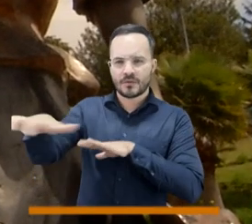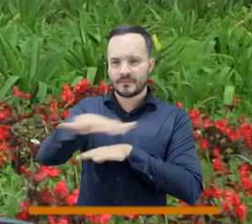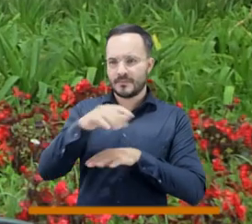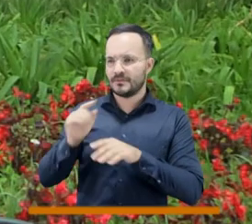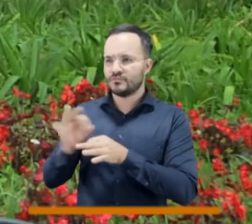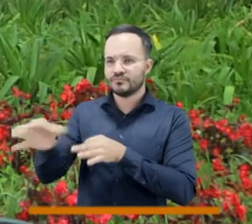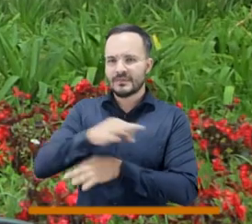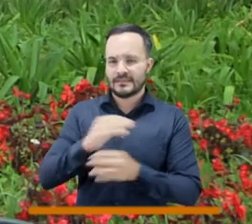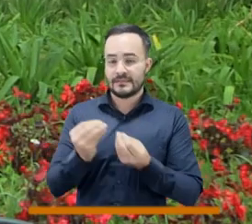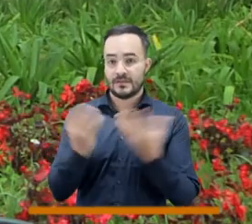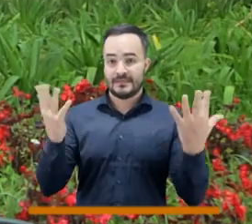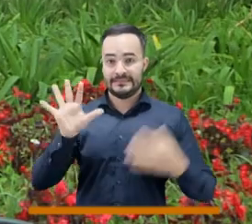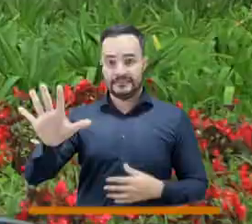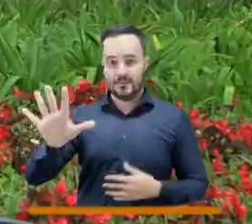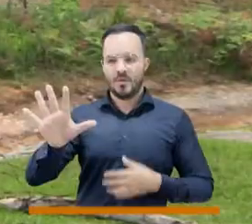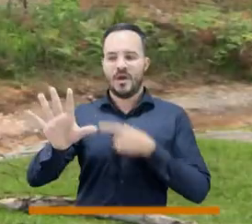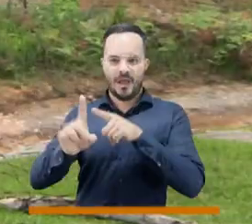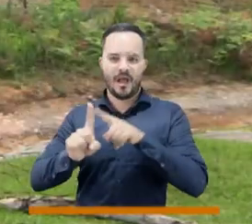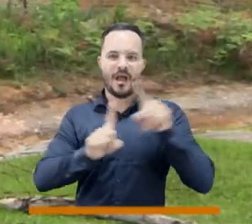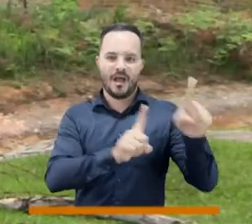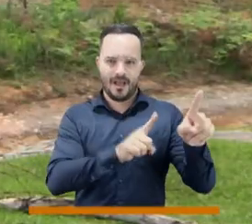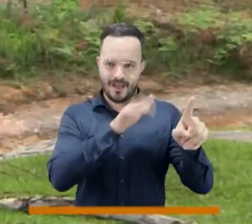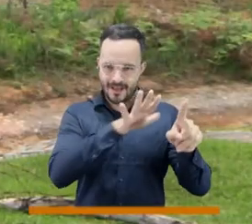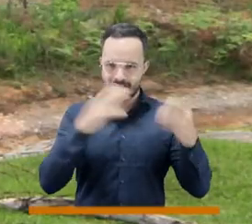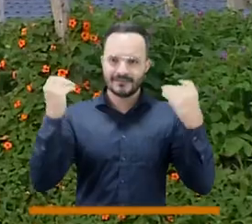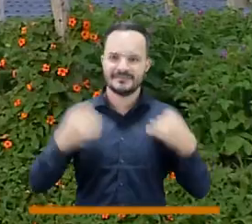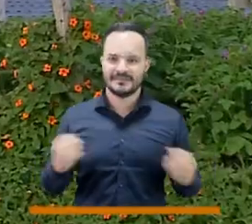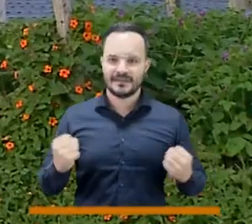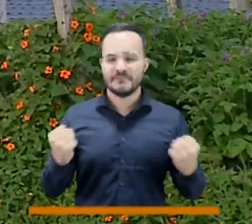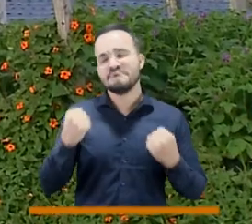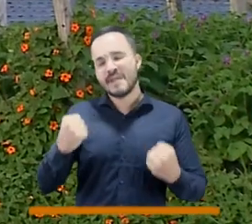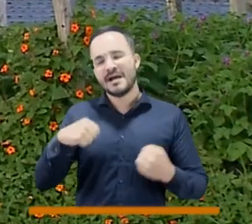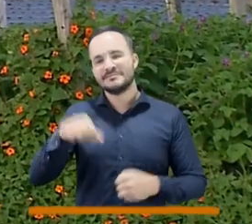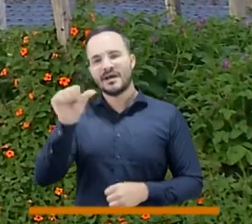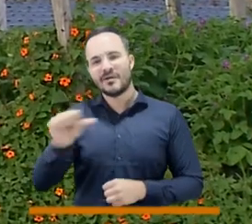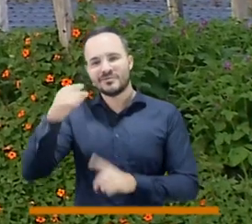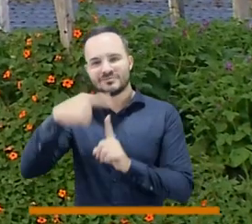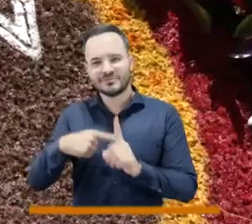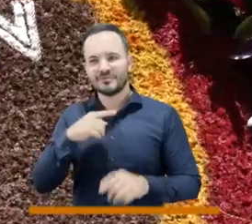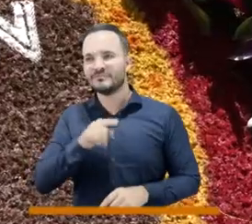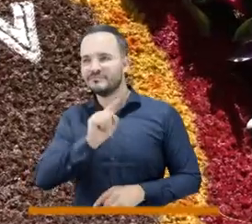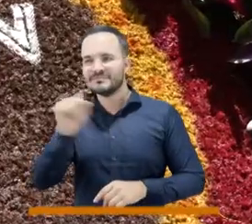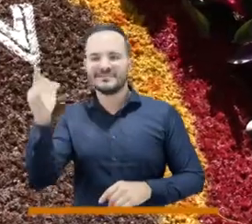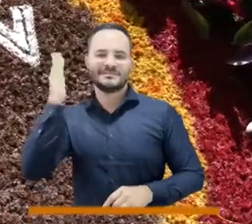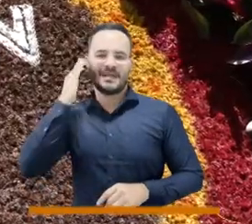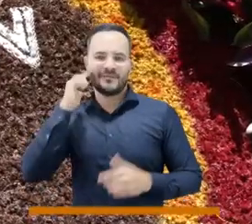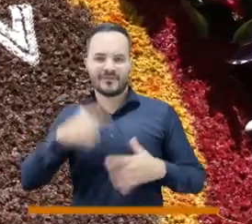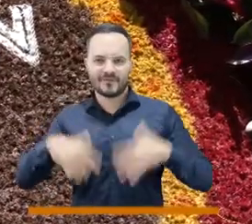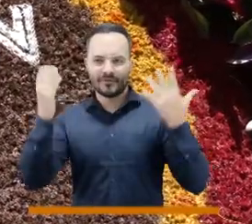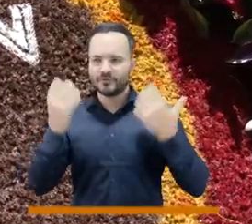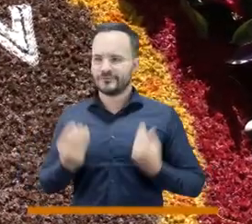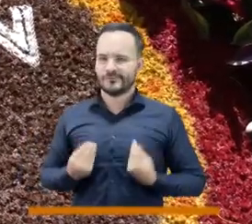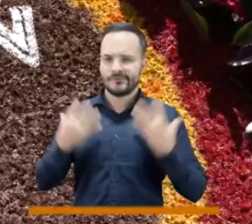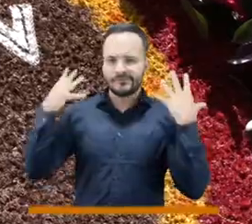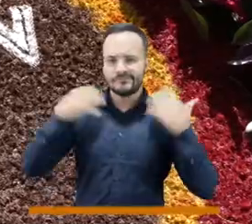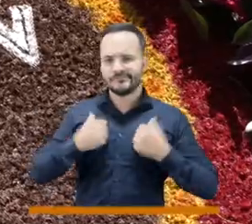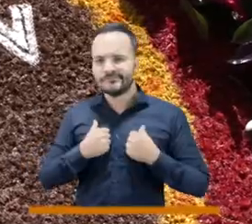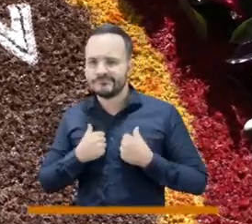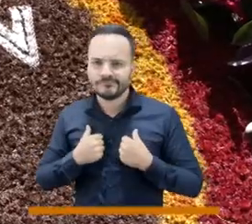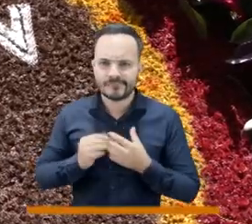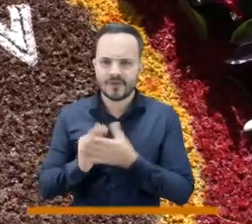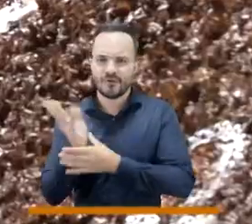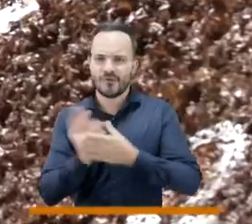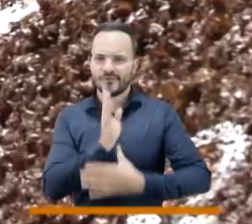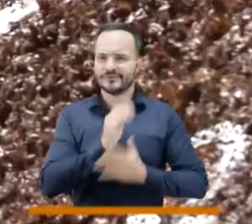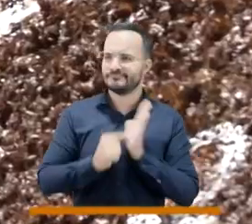Medellín, pero cada año tiene su notoriedad por esta época de agosto, cuando la ciudad toda se viste de flores y de silleteros